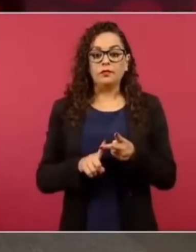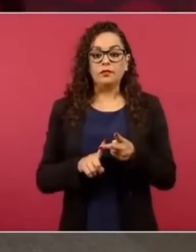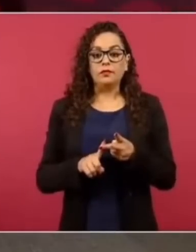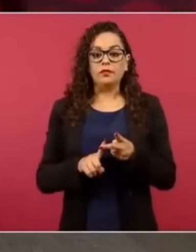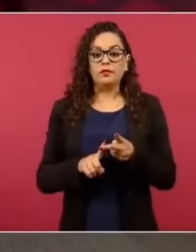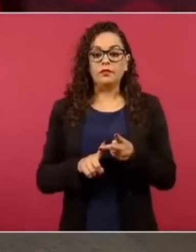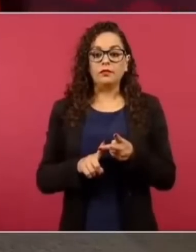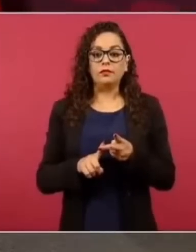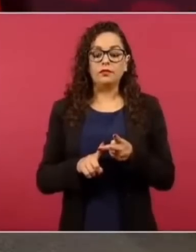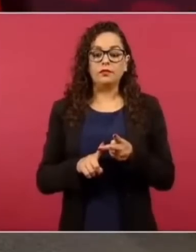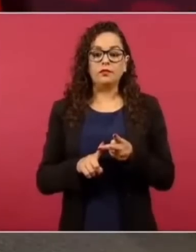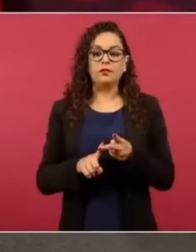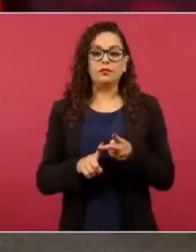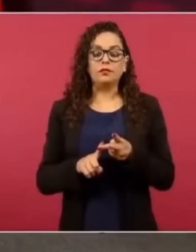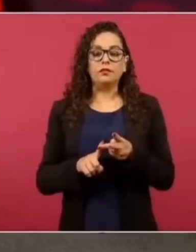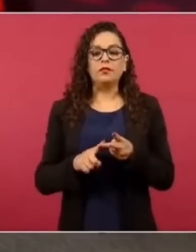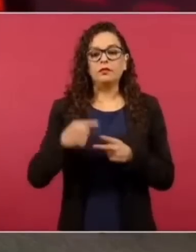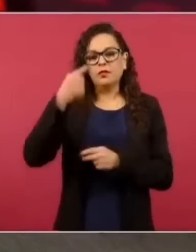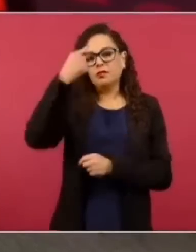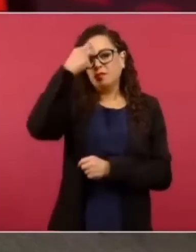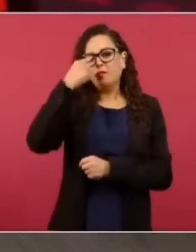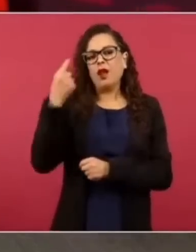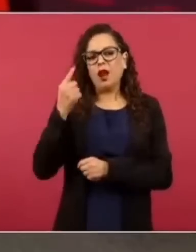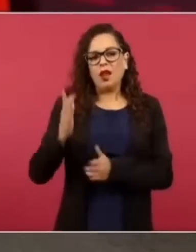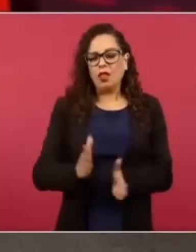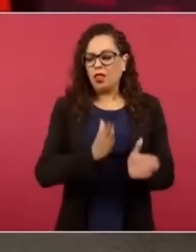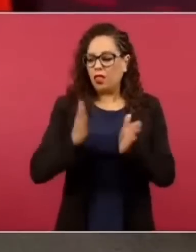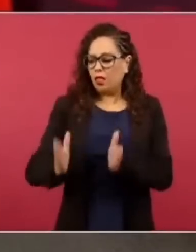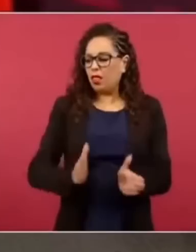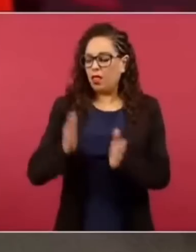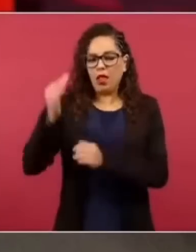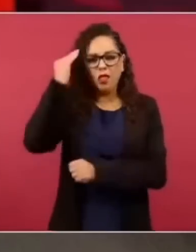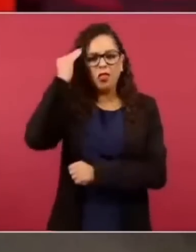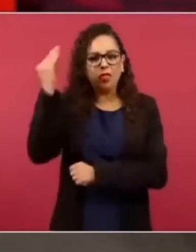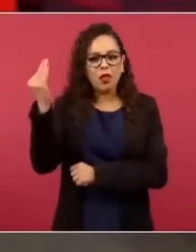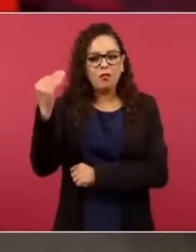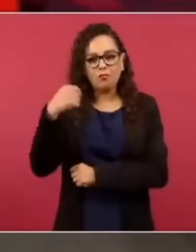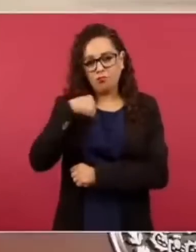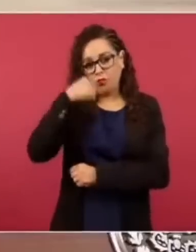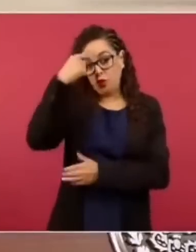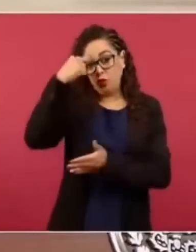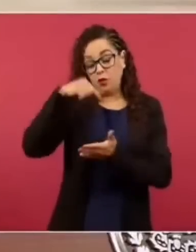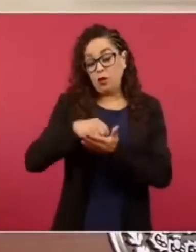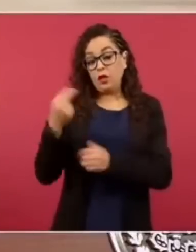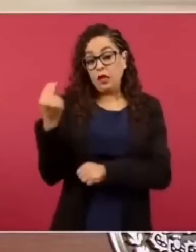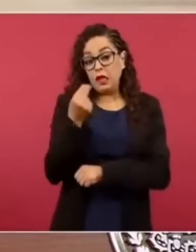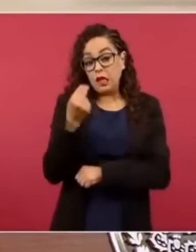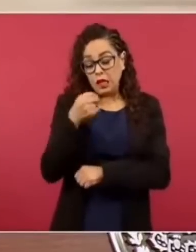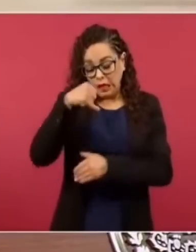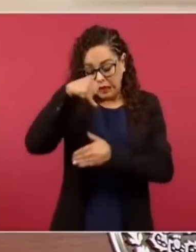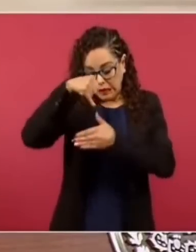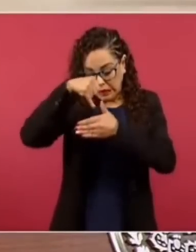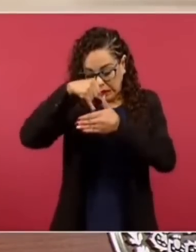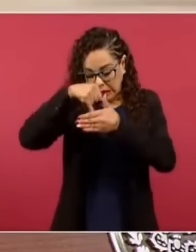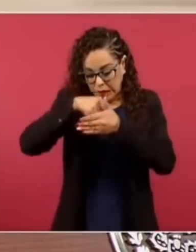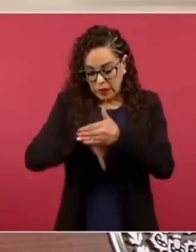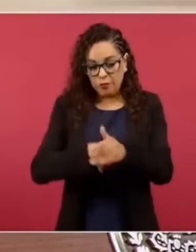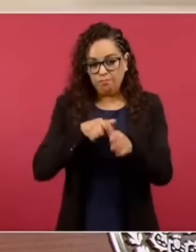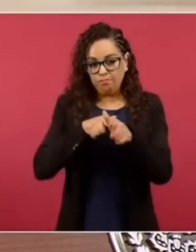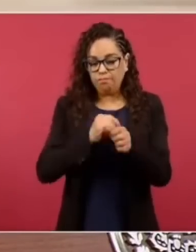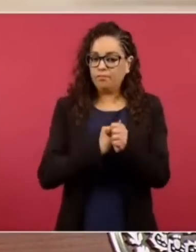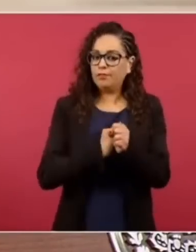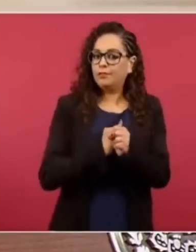es profundizar en la investigación, lo cual ayuda,